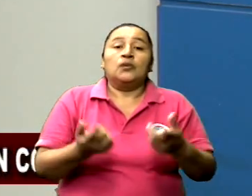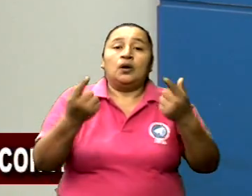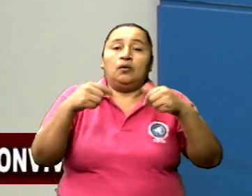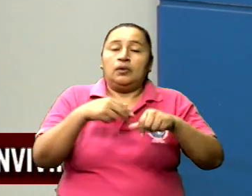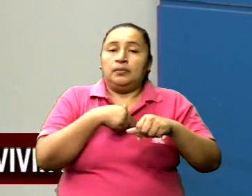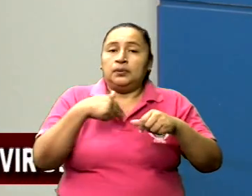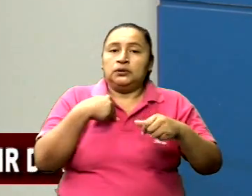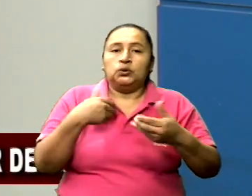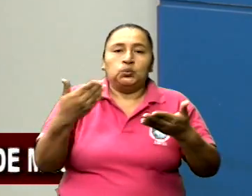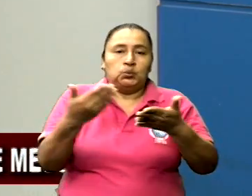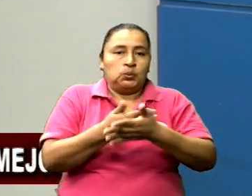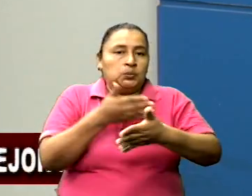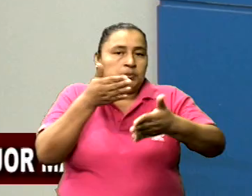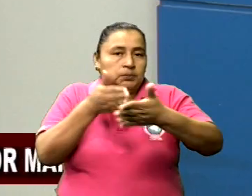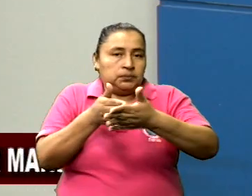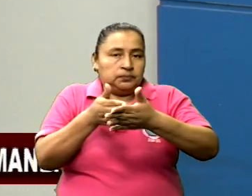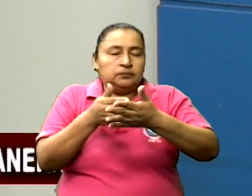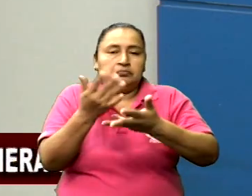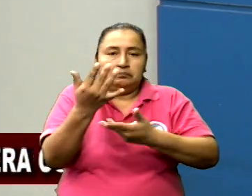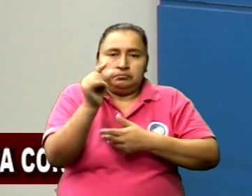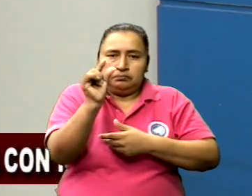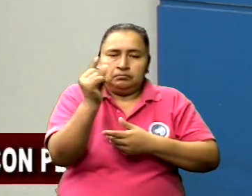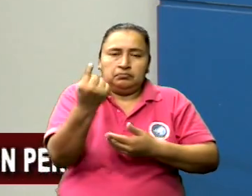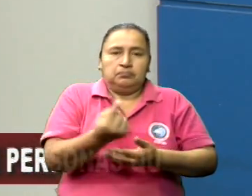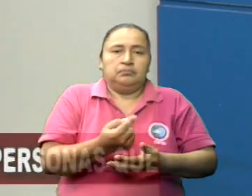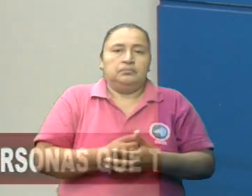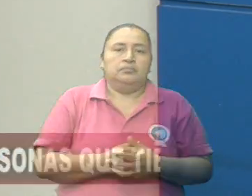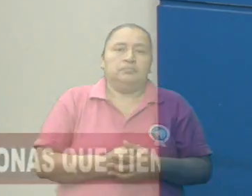Haremos una nueva pausa. Ya volvemos.